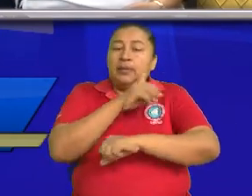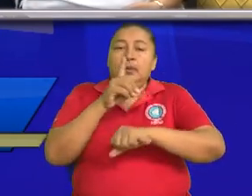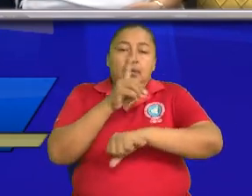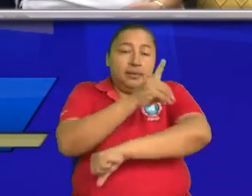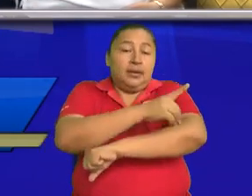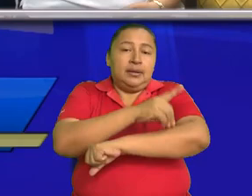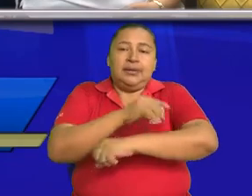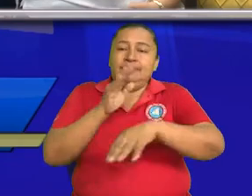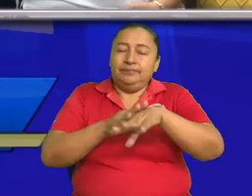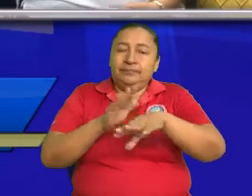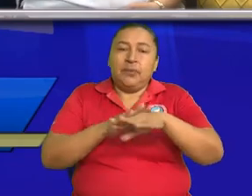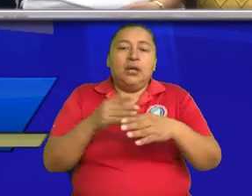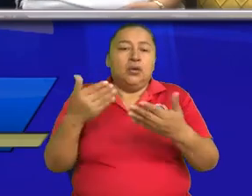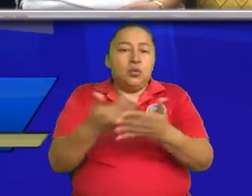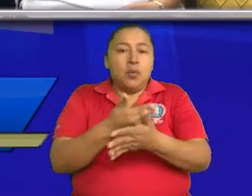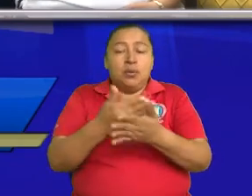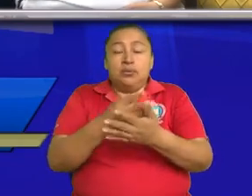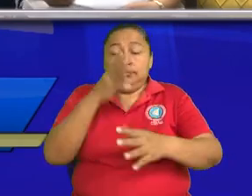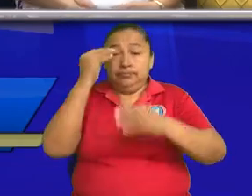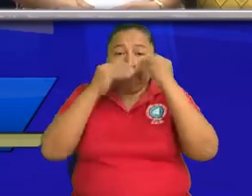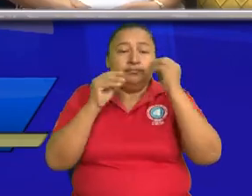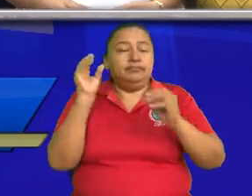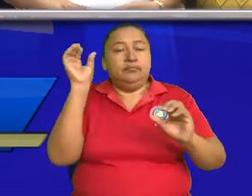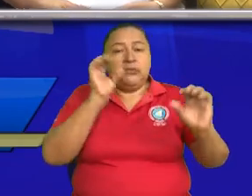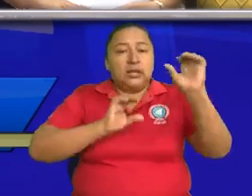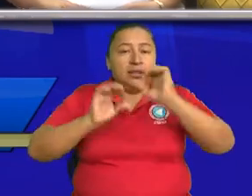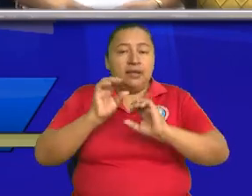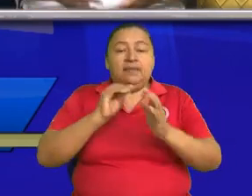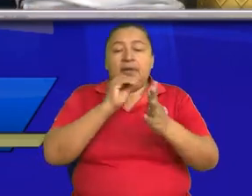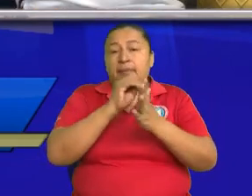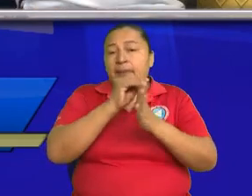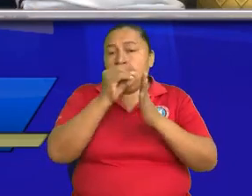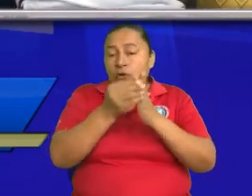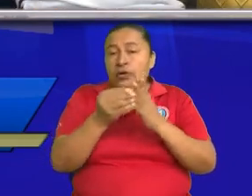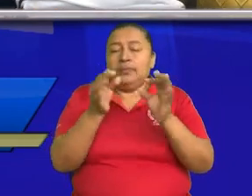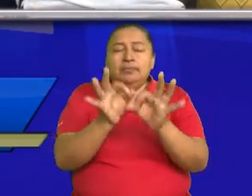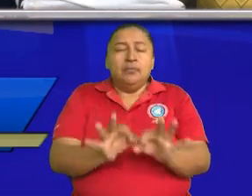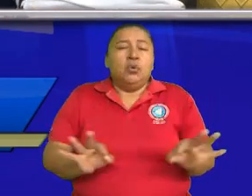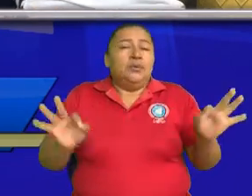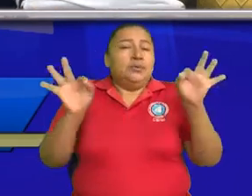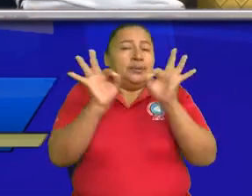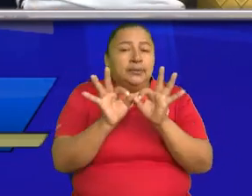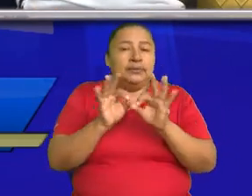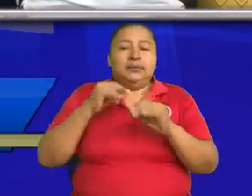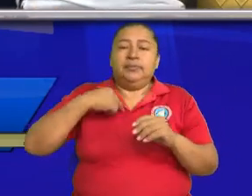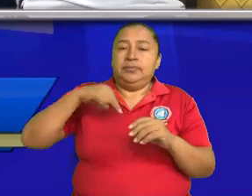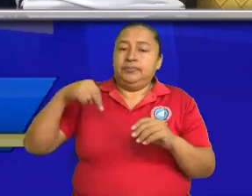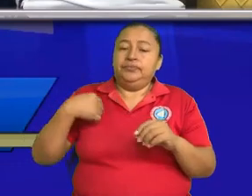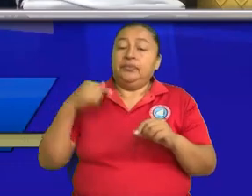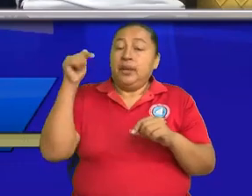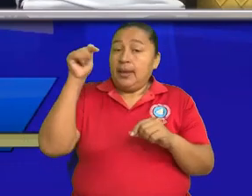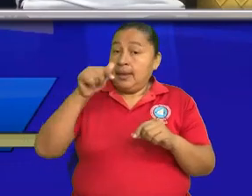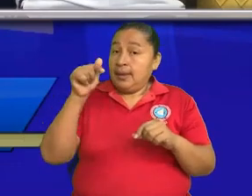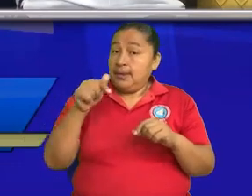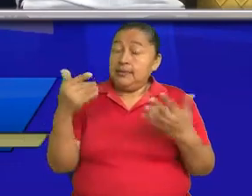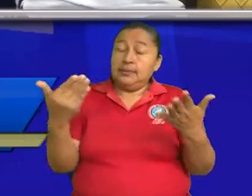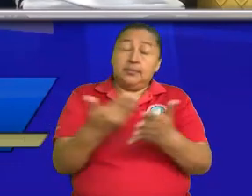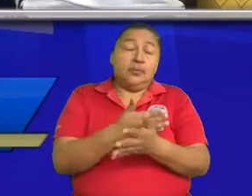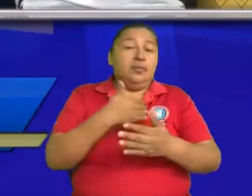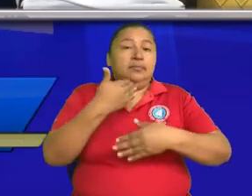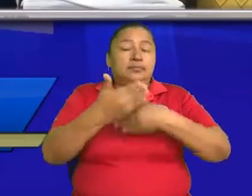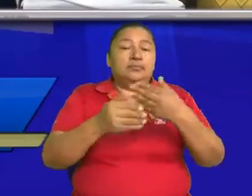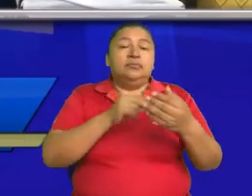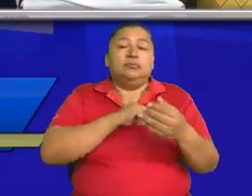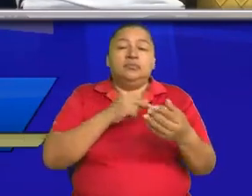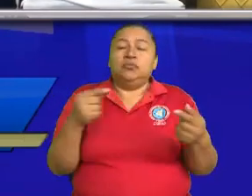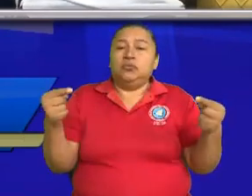la actualización pedagógica, la actualización científica, que es fundamental para nosotros. Entonces, ahí estamos dentro de esa actualización. Hay varias